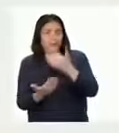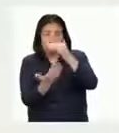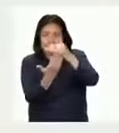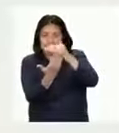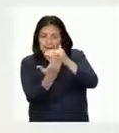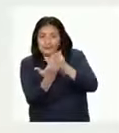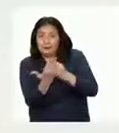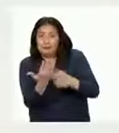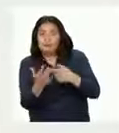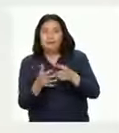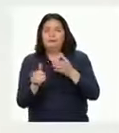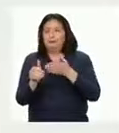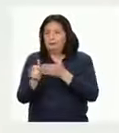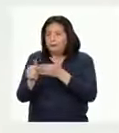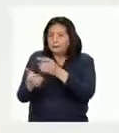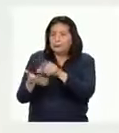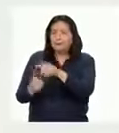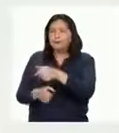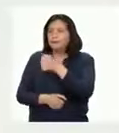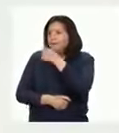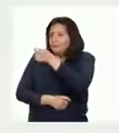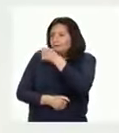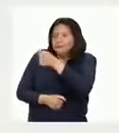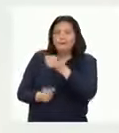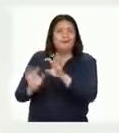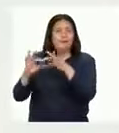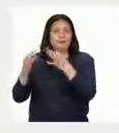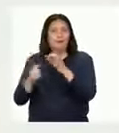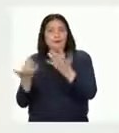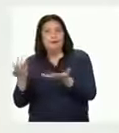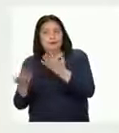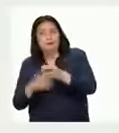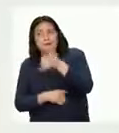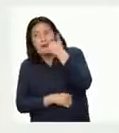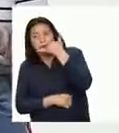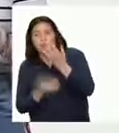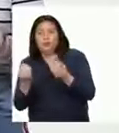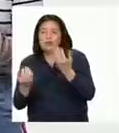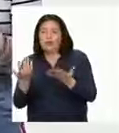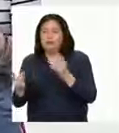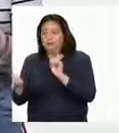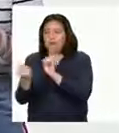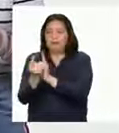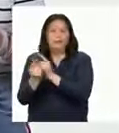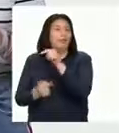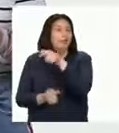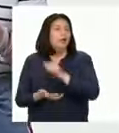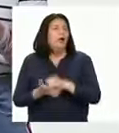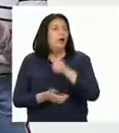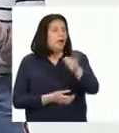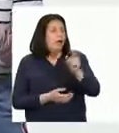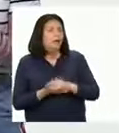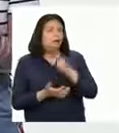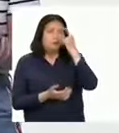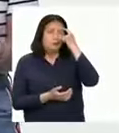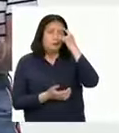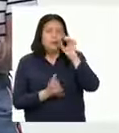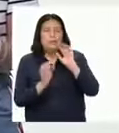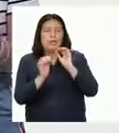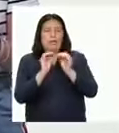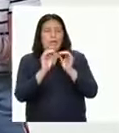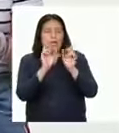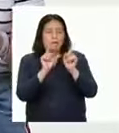esquema les servirá para orientarse cuando entrevisten a sus familiares por teléfono o en persona. Tengan en cuenta adaptar las preguntas y